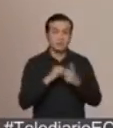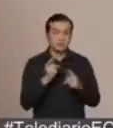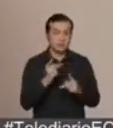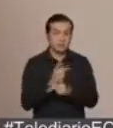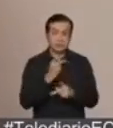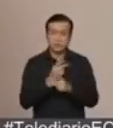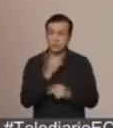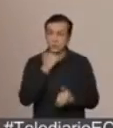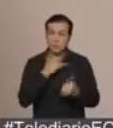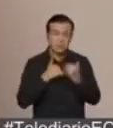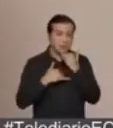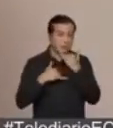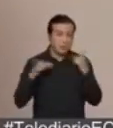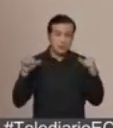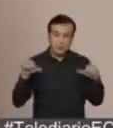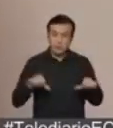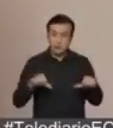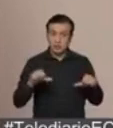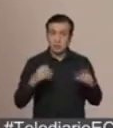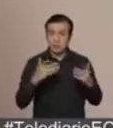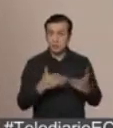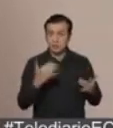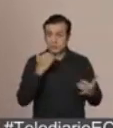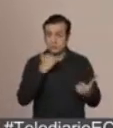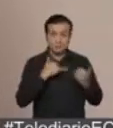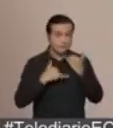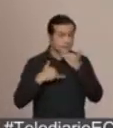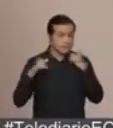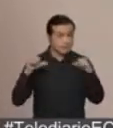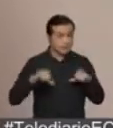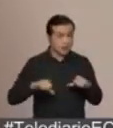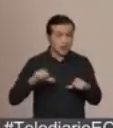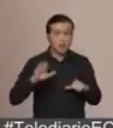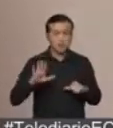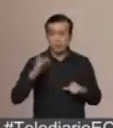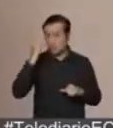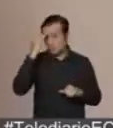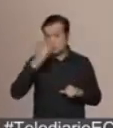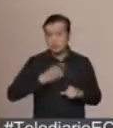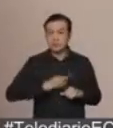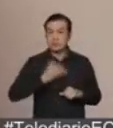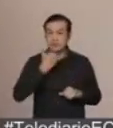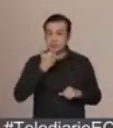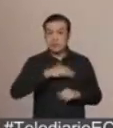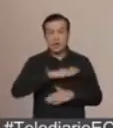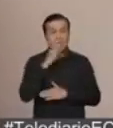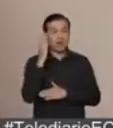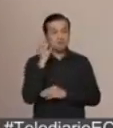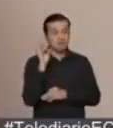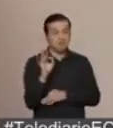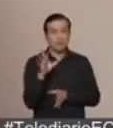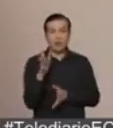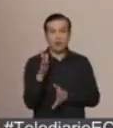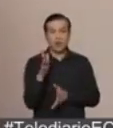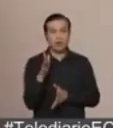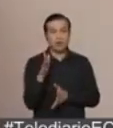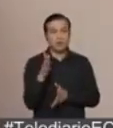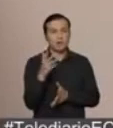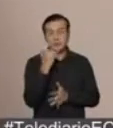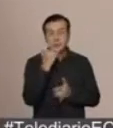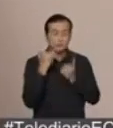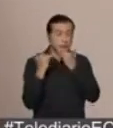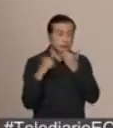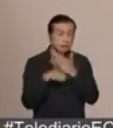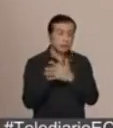darse, sería una restricción bastante arbitraria del resto de establecimientos que podría darse,